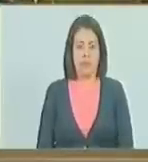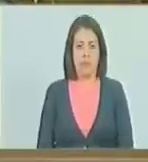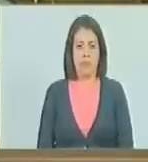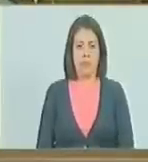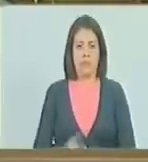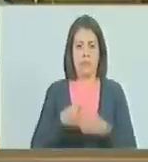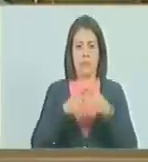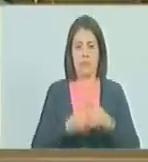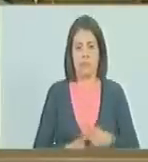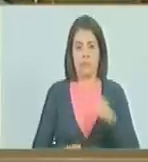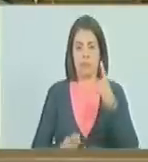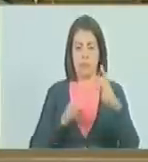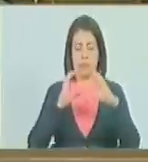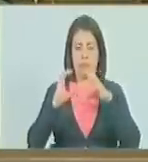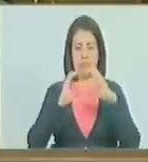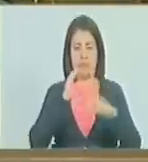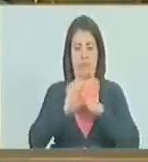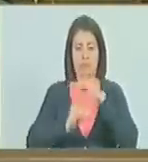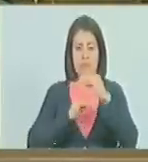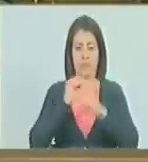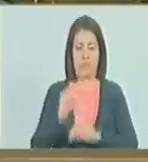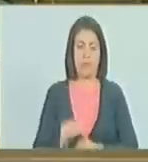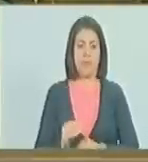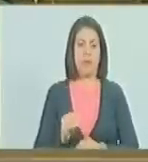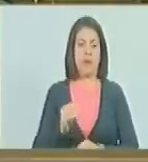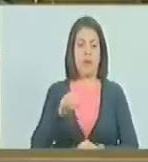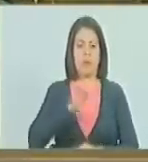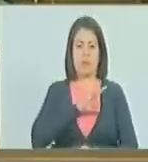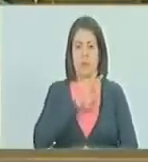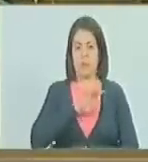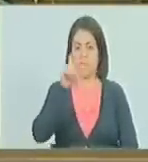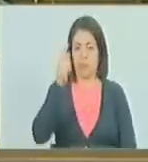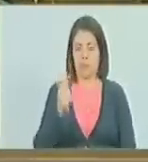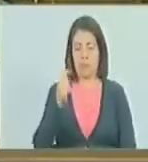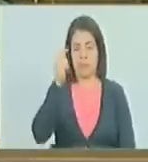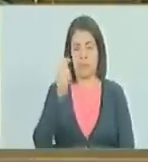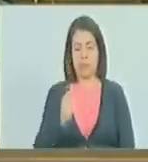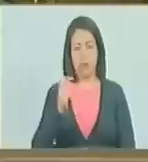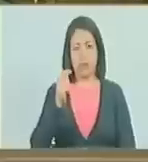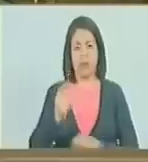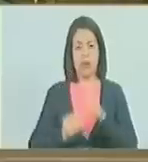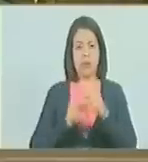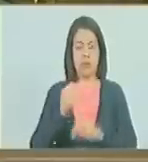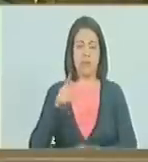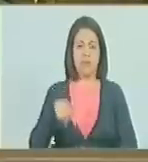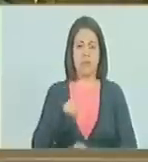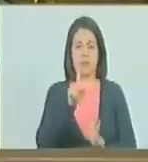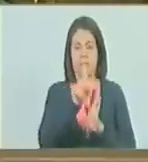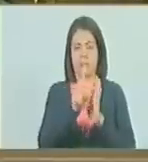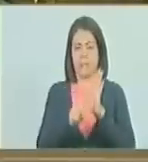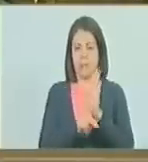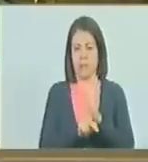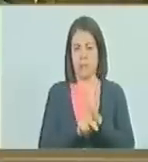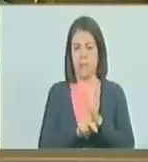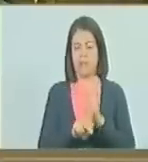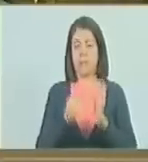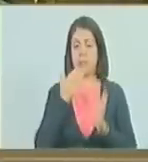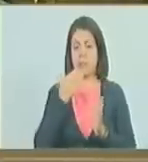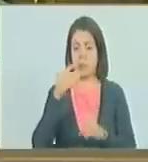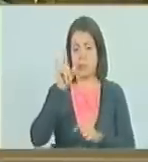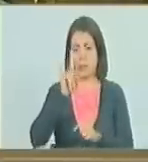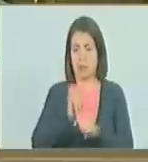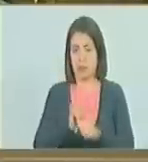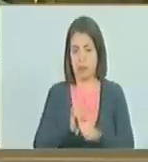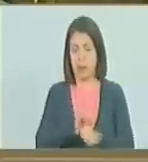Cuenta número uno, comunicaciones suscritas por las ciudadanas diputadas y los ciudadanos diputados principales solicitando permiso